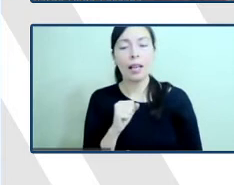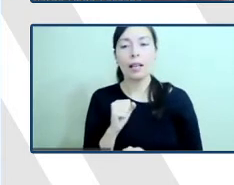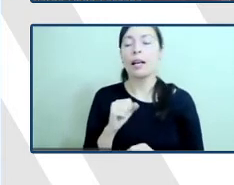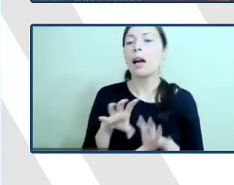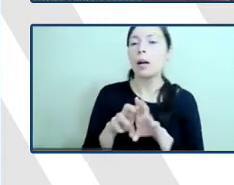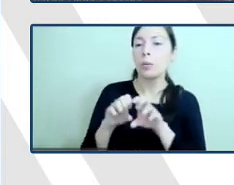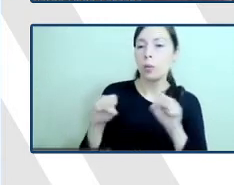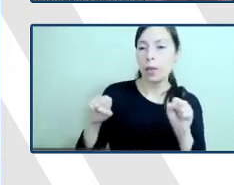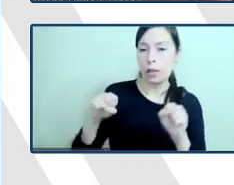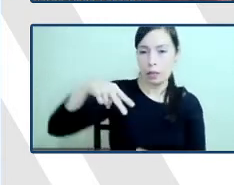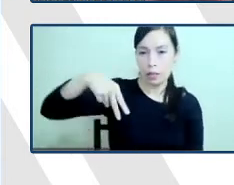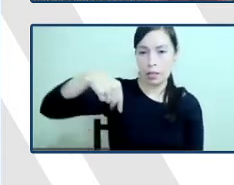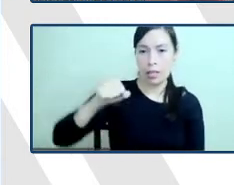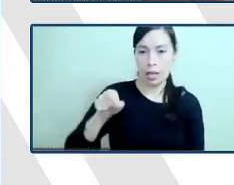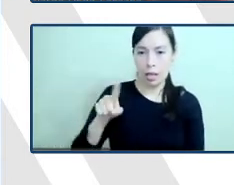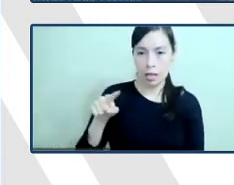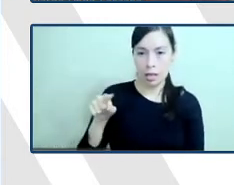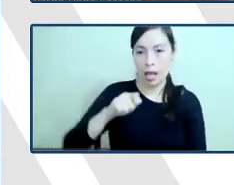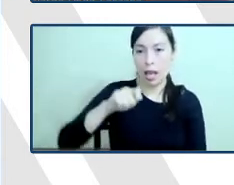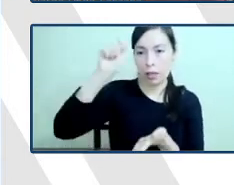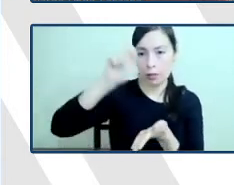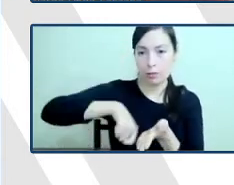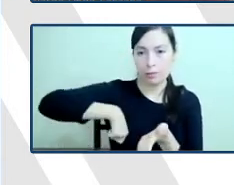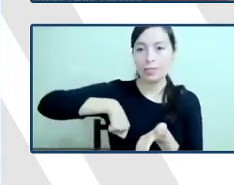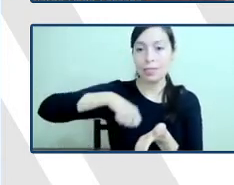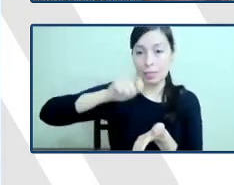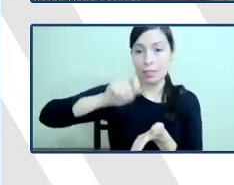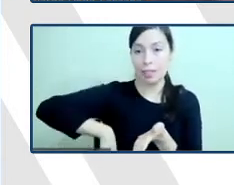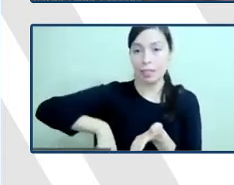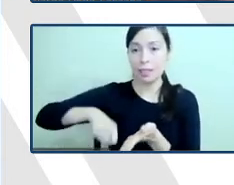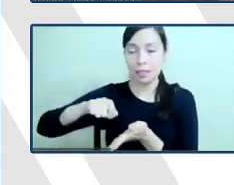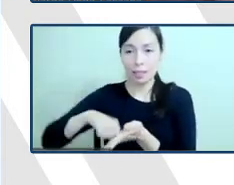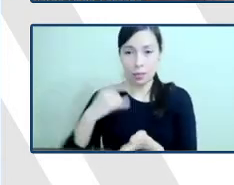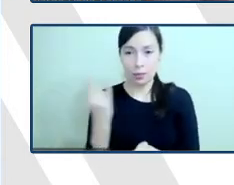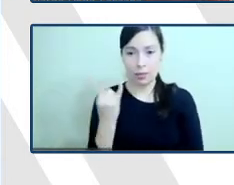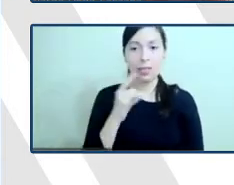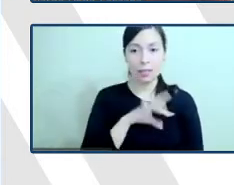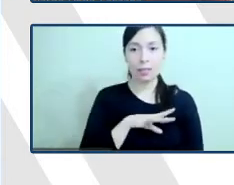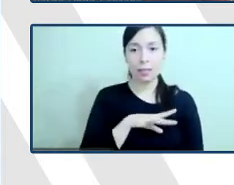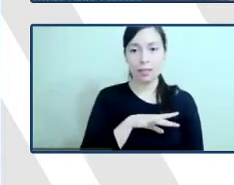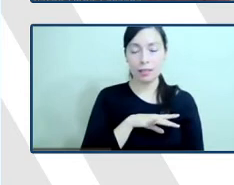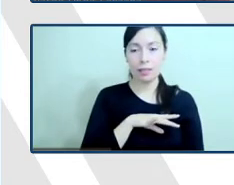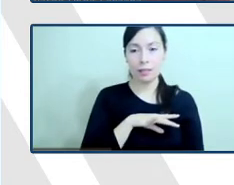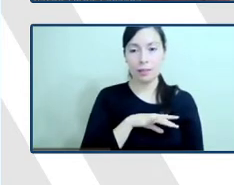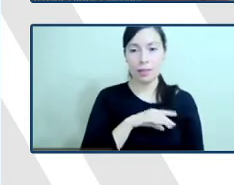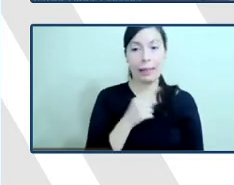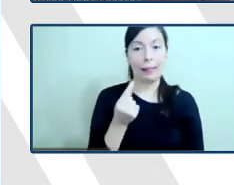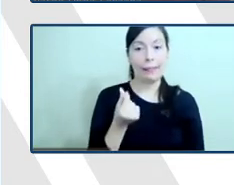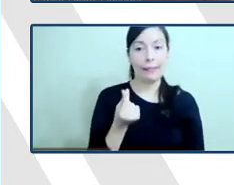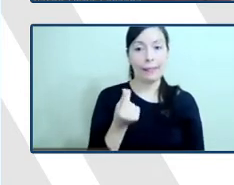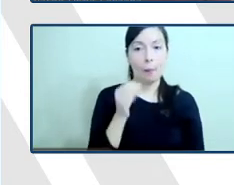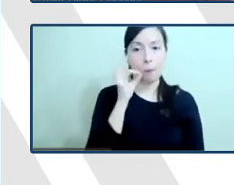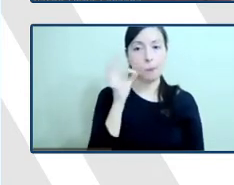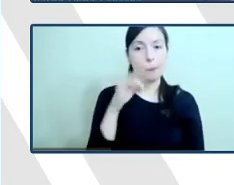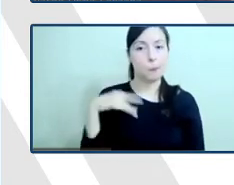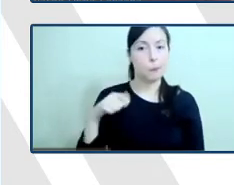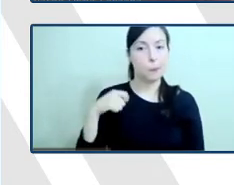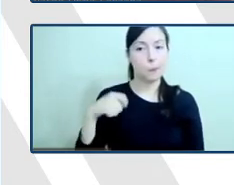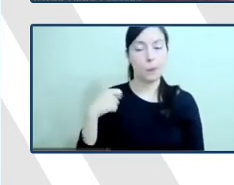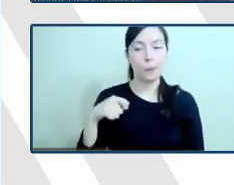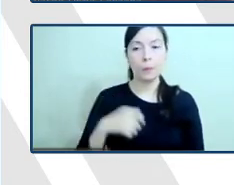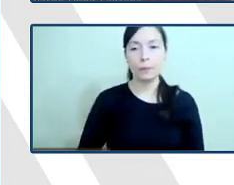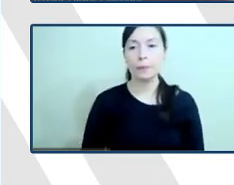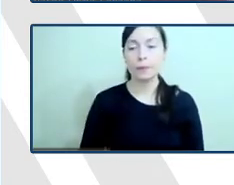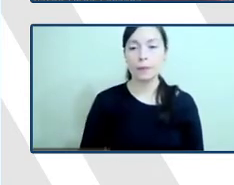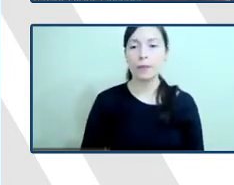décadas, a la forma de contratos que NASA hacía con la Universidad de Chile, por bastante dinero, dicho sea de paso. ¿Qué es lo que